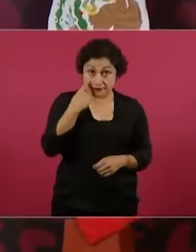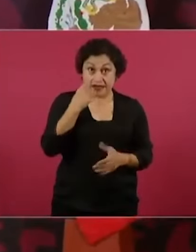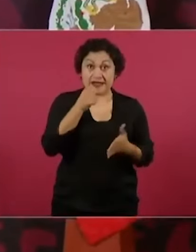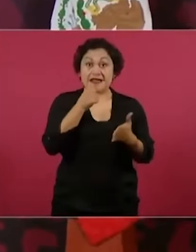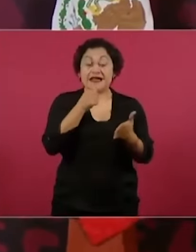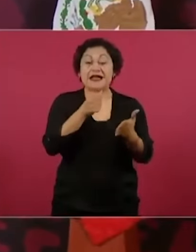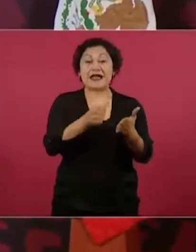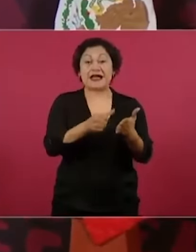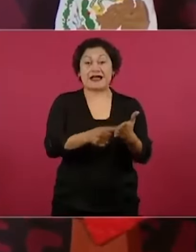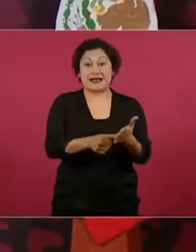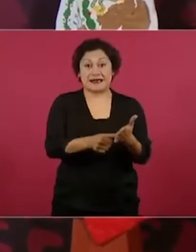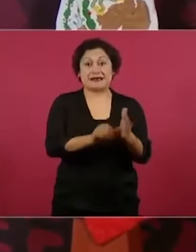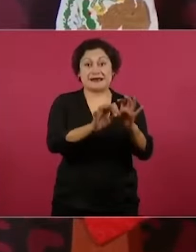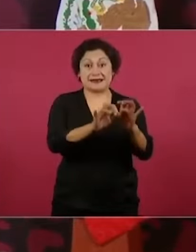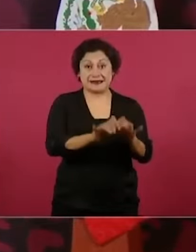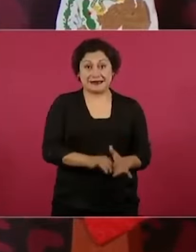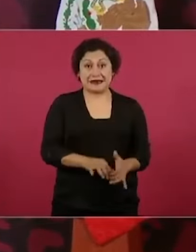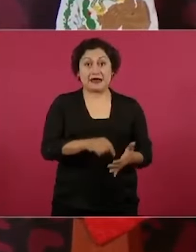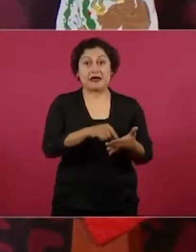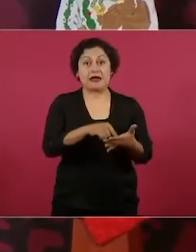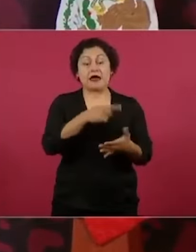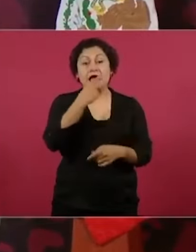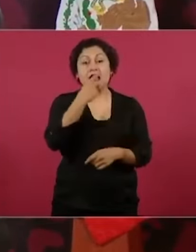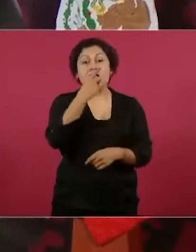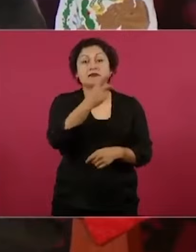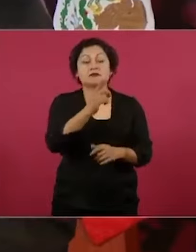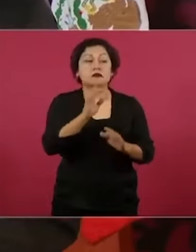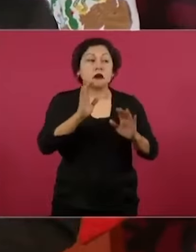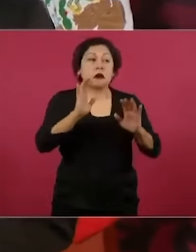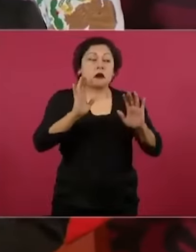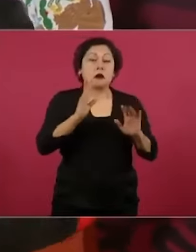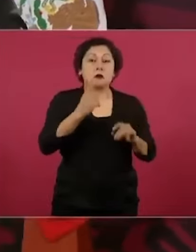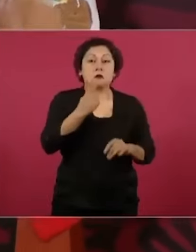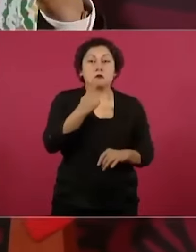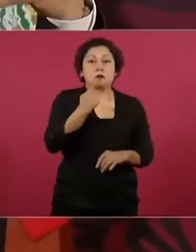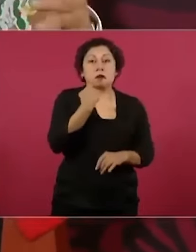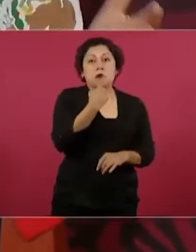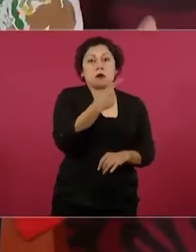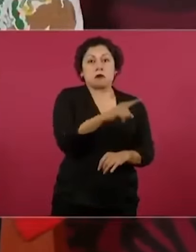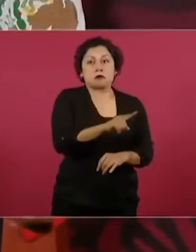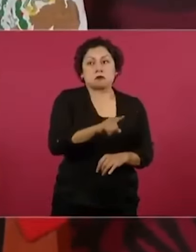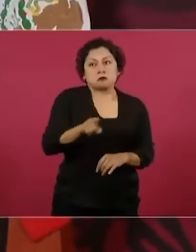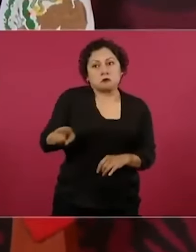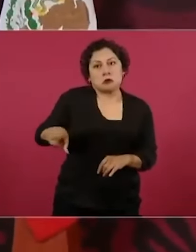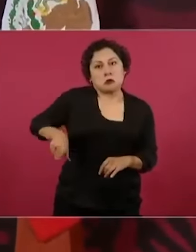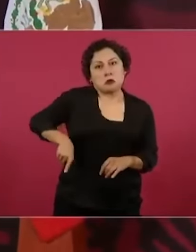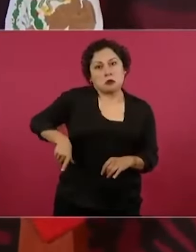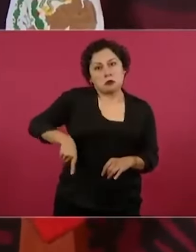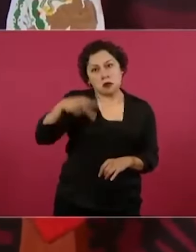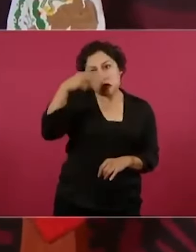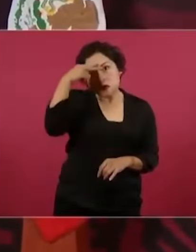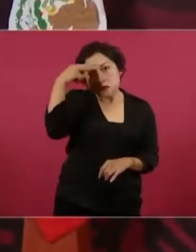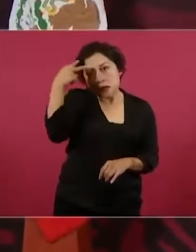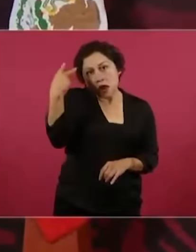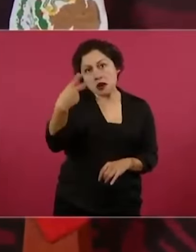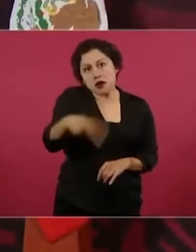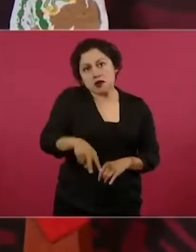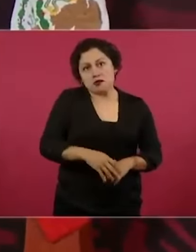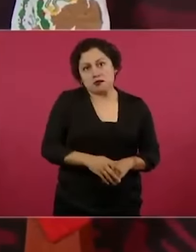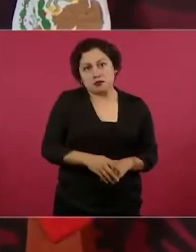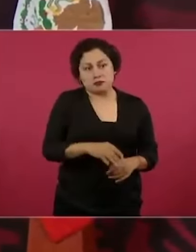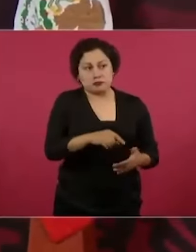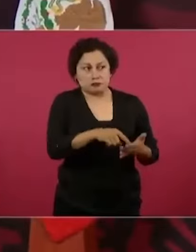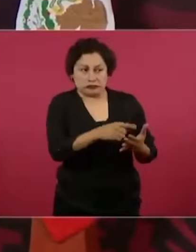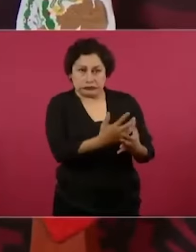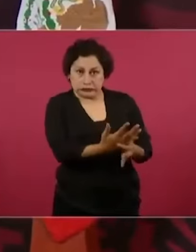nunca los acusó formalmente. No hay un expediente criminal abierto en la PGR sobre esto, y no solo eso, sino el propio agente